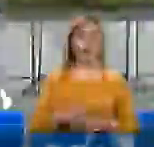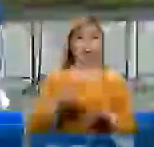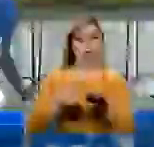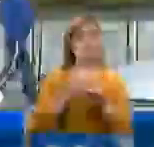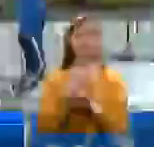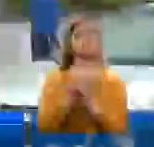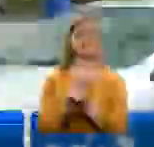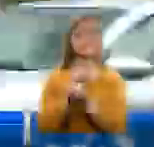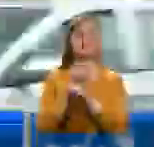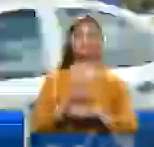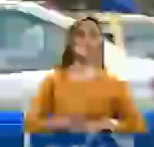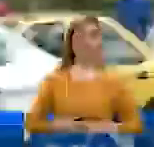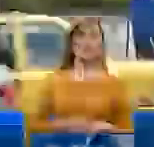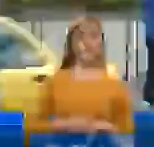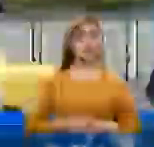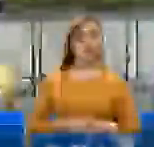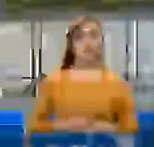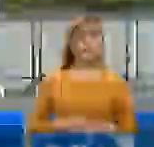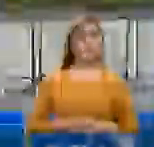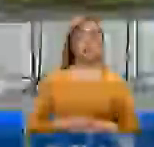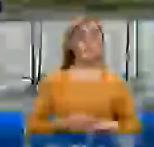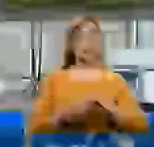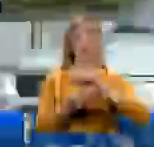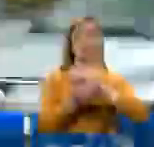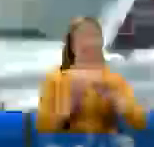abogados defensores en el caso Sobornos